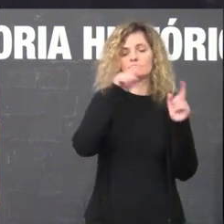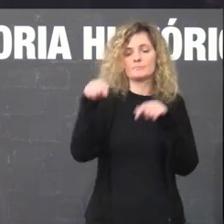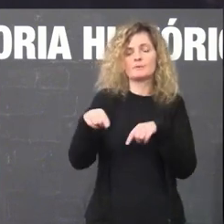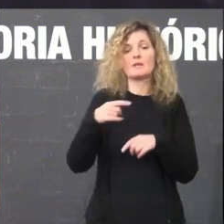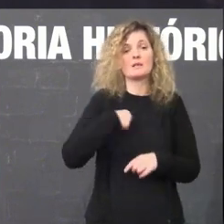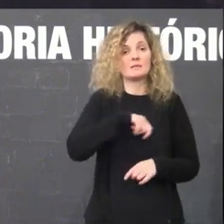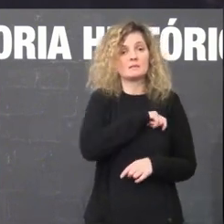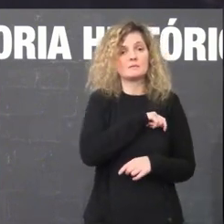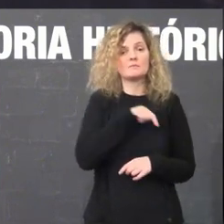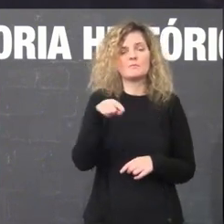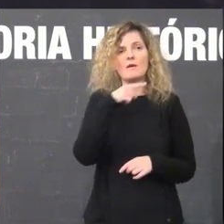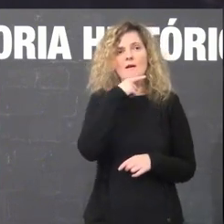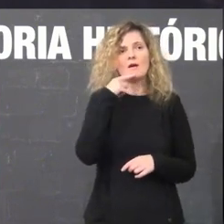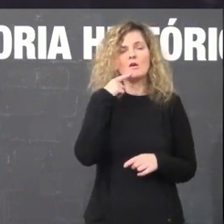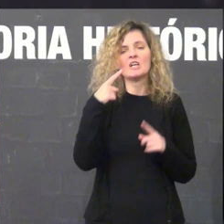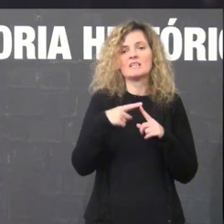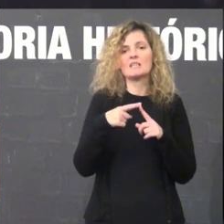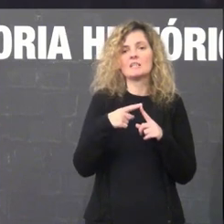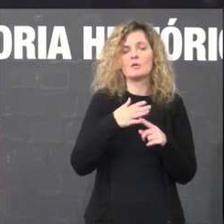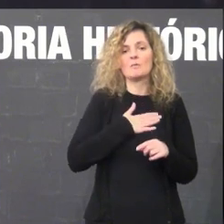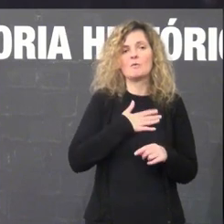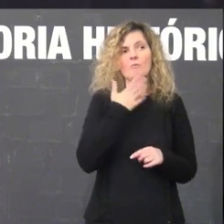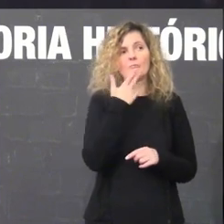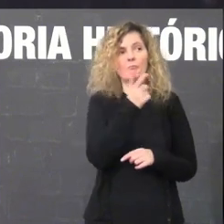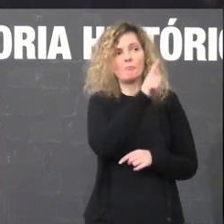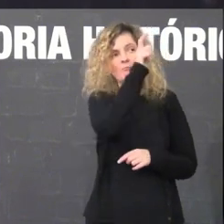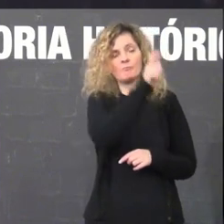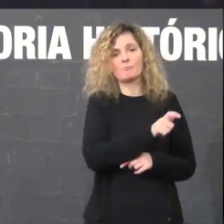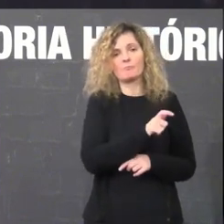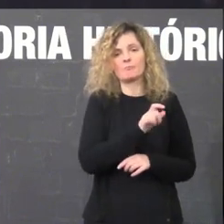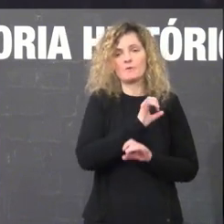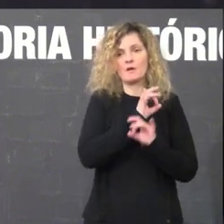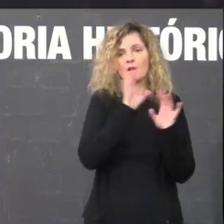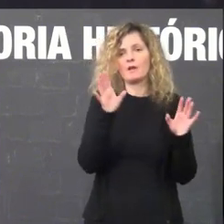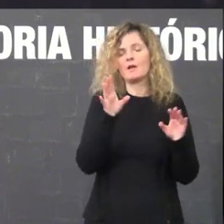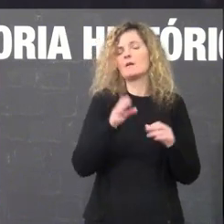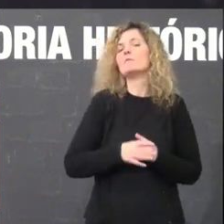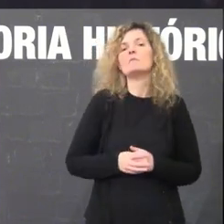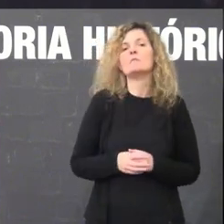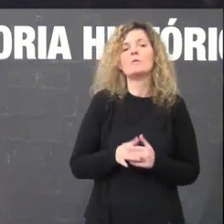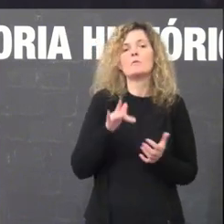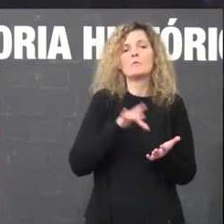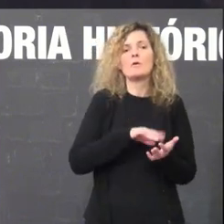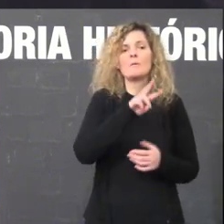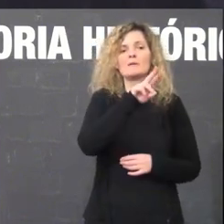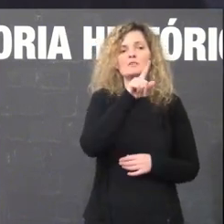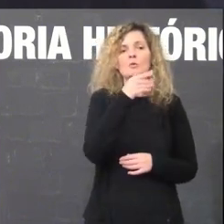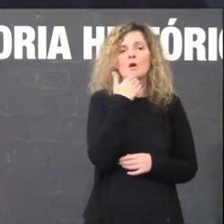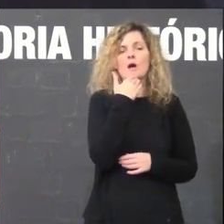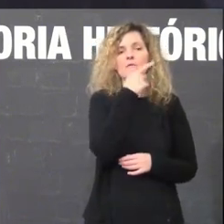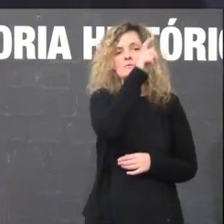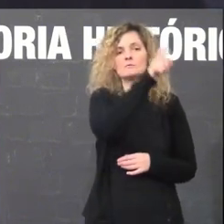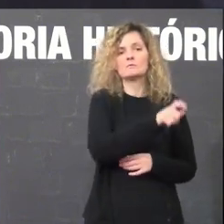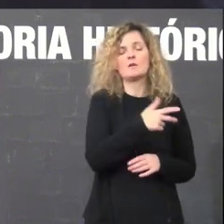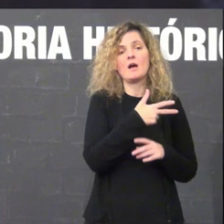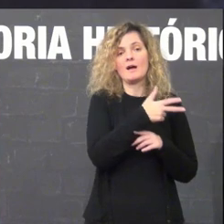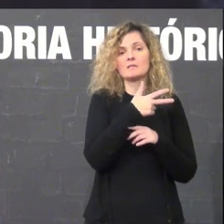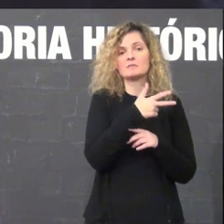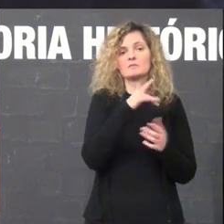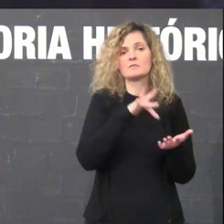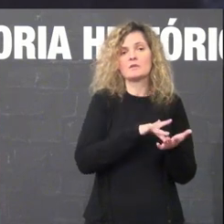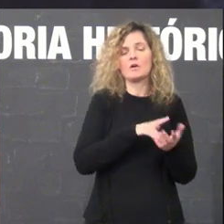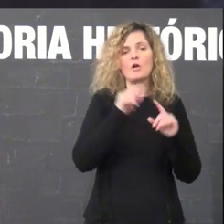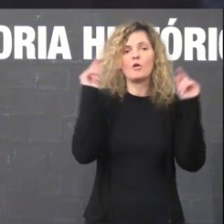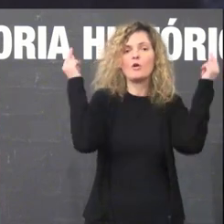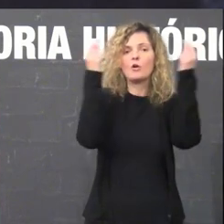ese año a un tío mío Al que yo nunca he conocido obviamente cuando tenía 21 años lo asesinaron